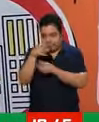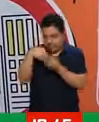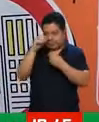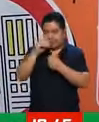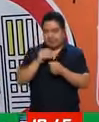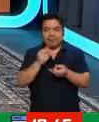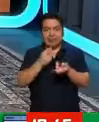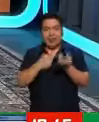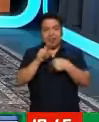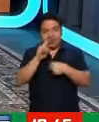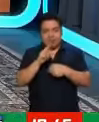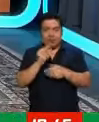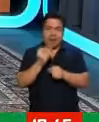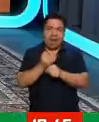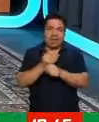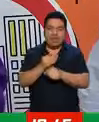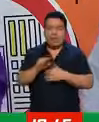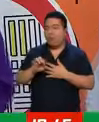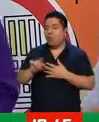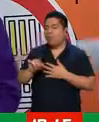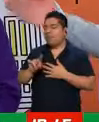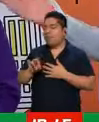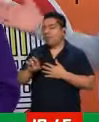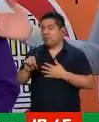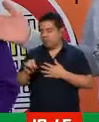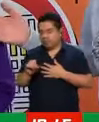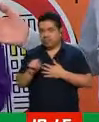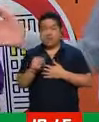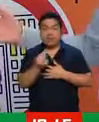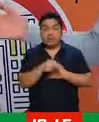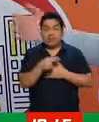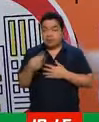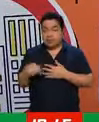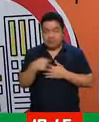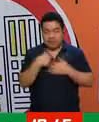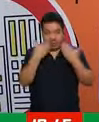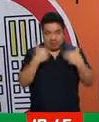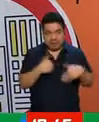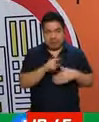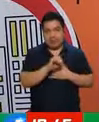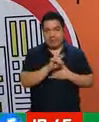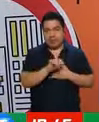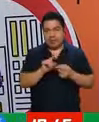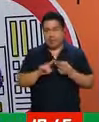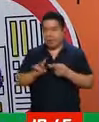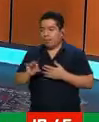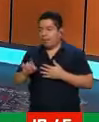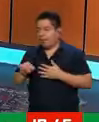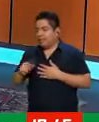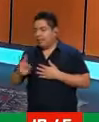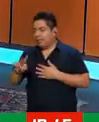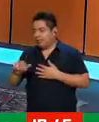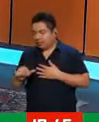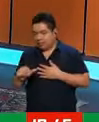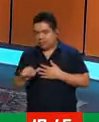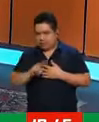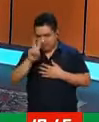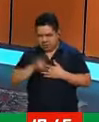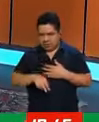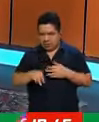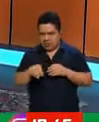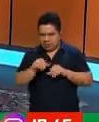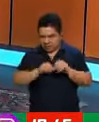eso, es que ahora que está de moda el multiverso. Sí. Sus nombres, mis amores. Tessy Ortega. Valentín García. ¿Y neta sí van cambiando